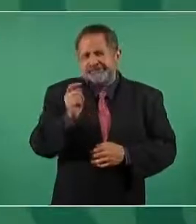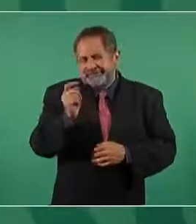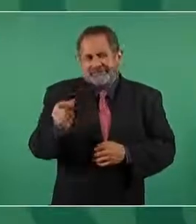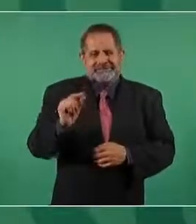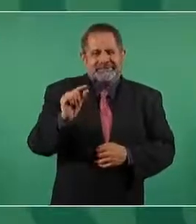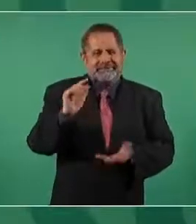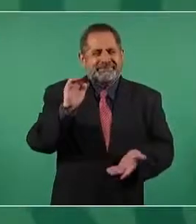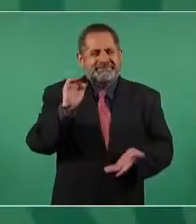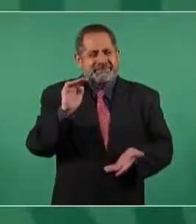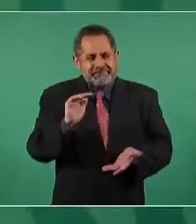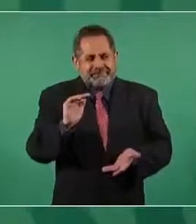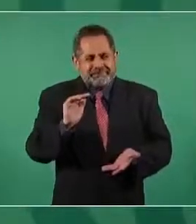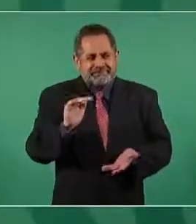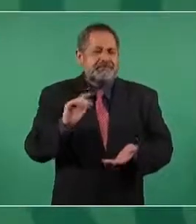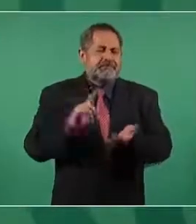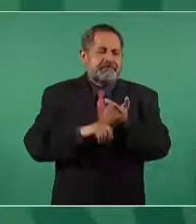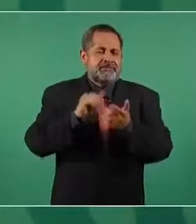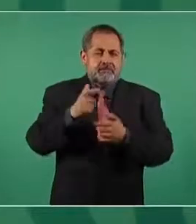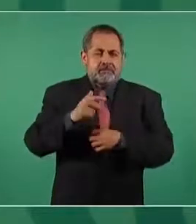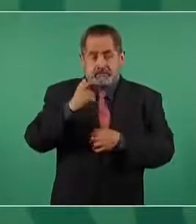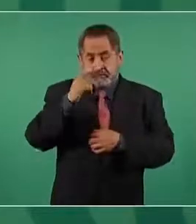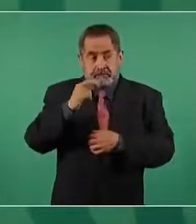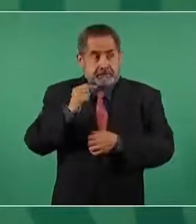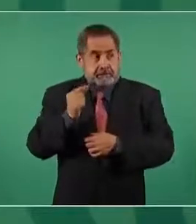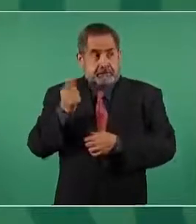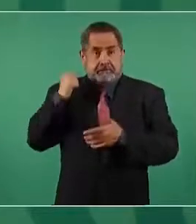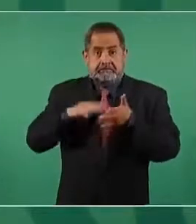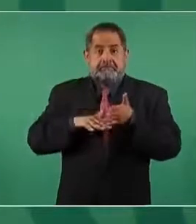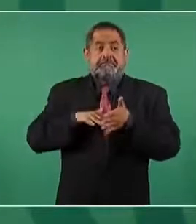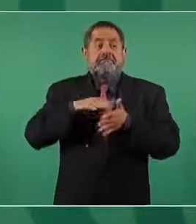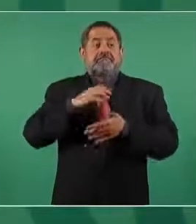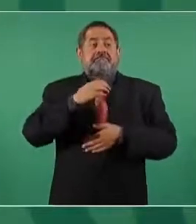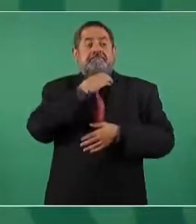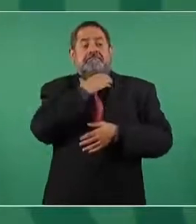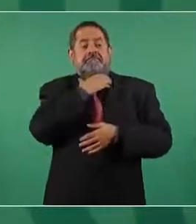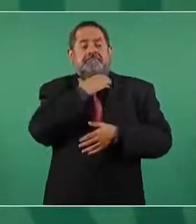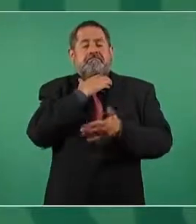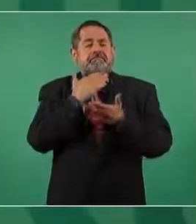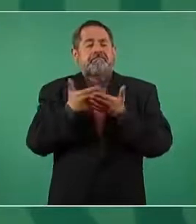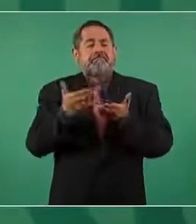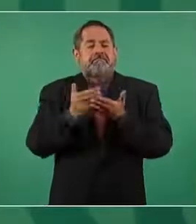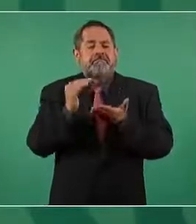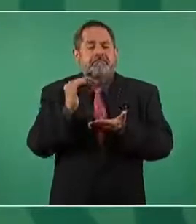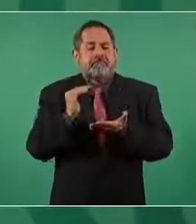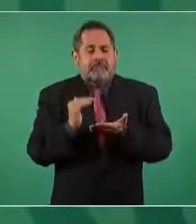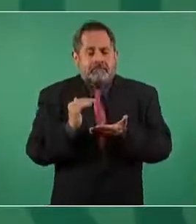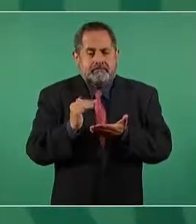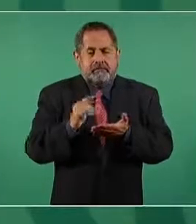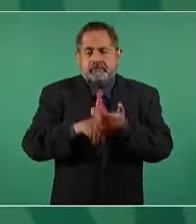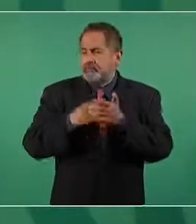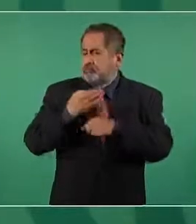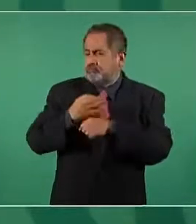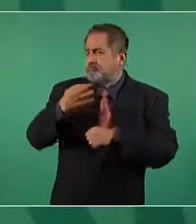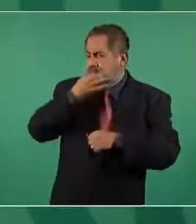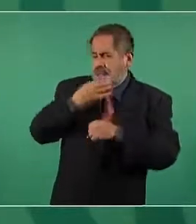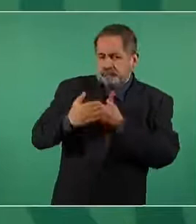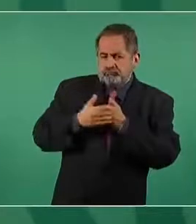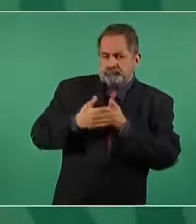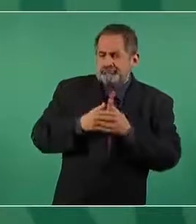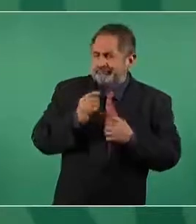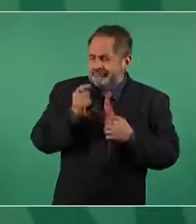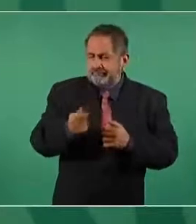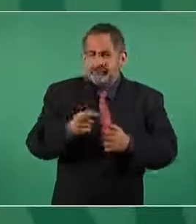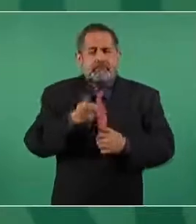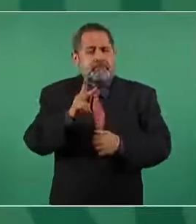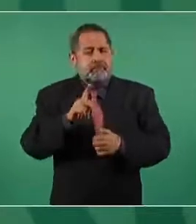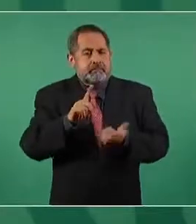disminución de cómo estaban las presas a cómo están ahora. Hoy nos informaron sobre eso y vamos